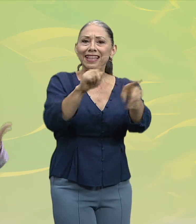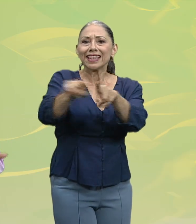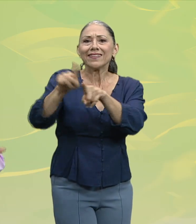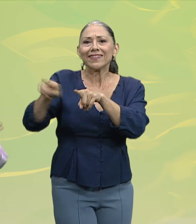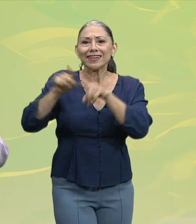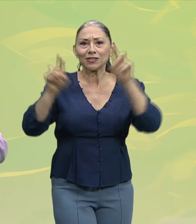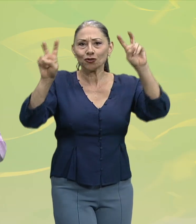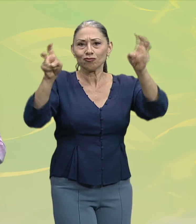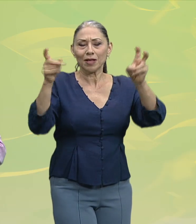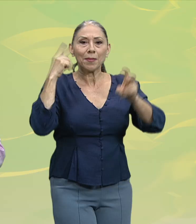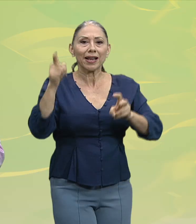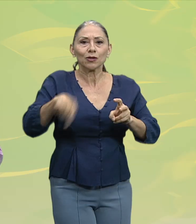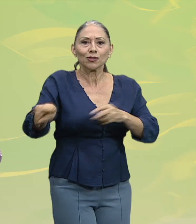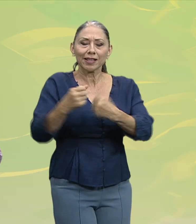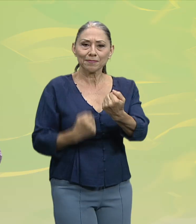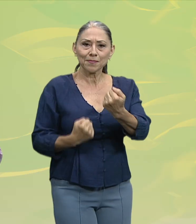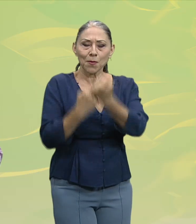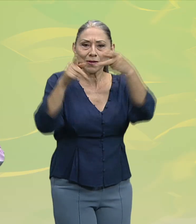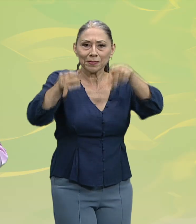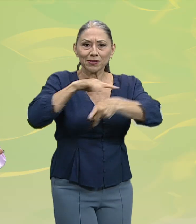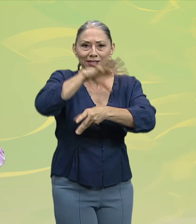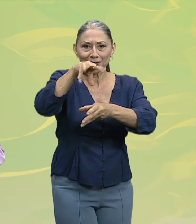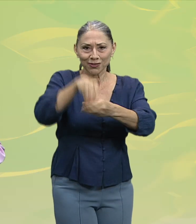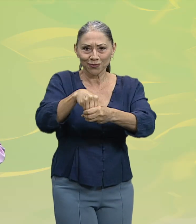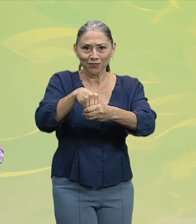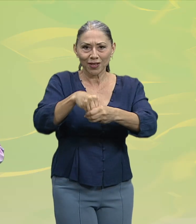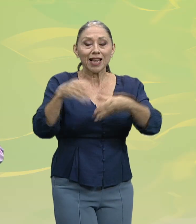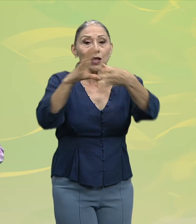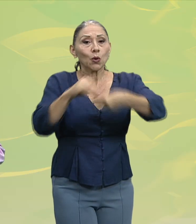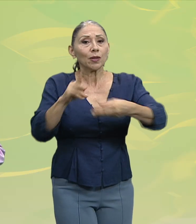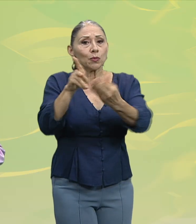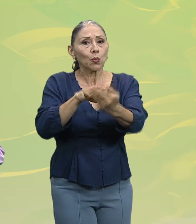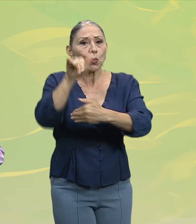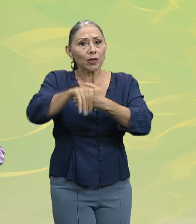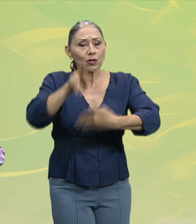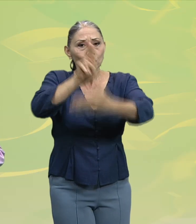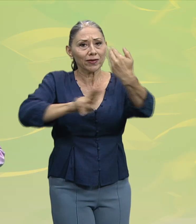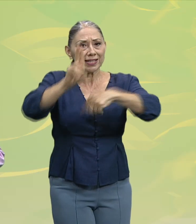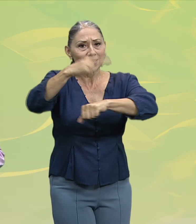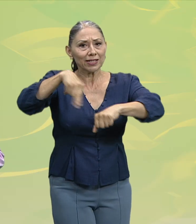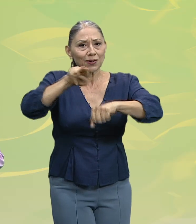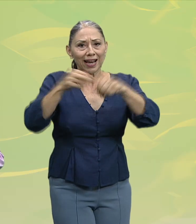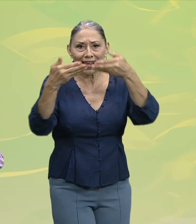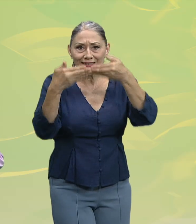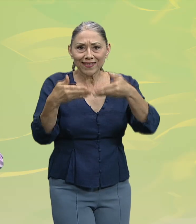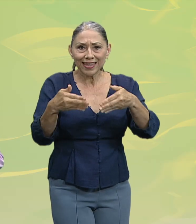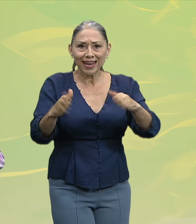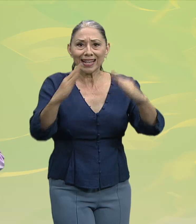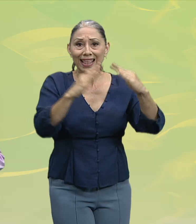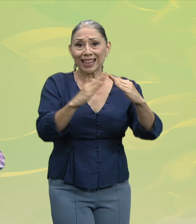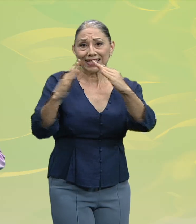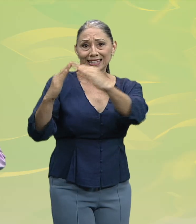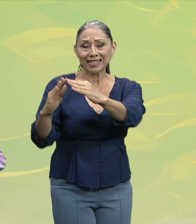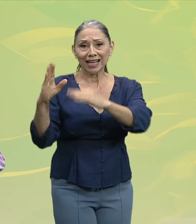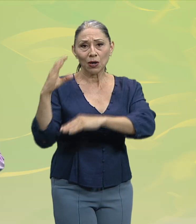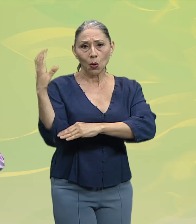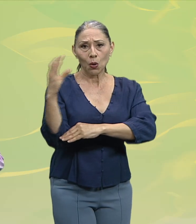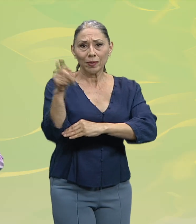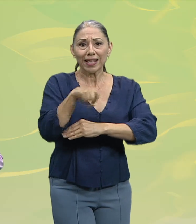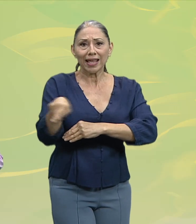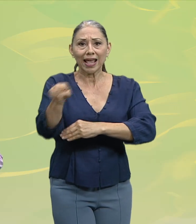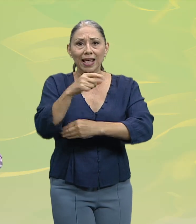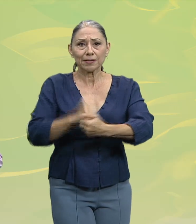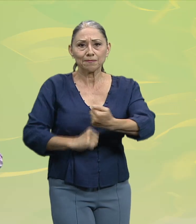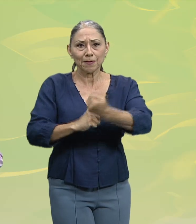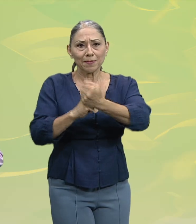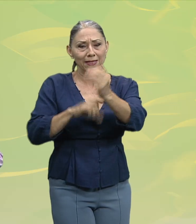diversos contenidos para apuntarse a la inclusión. Le contamos sobre un proyecto de la Universidad Nacional Abierta y a Distancia en Colombia que favorece el